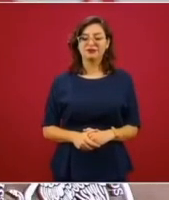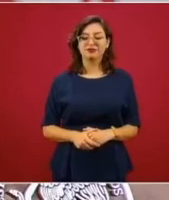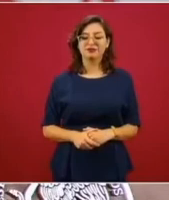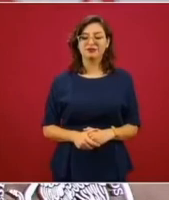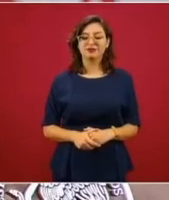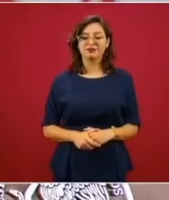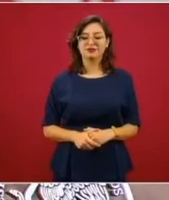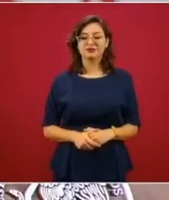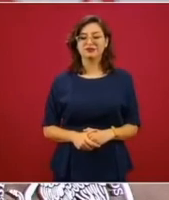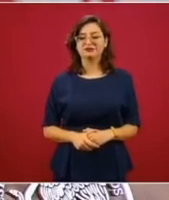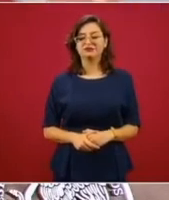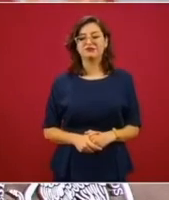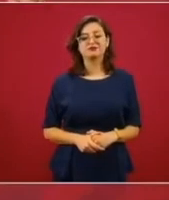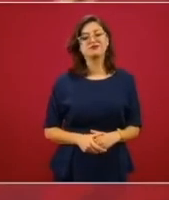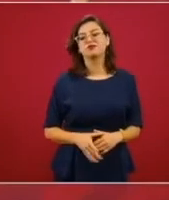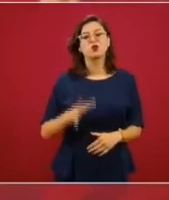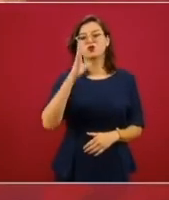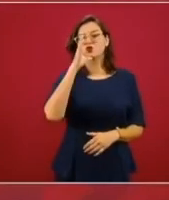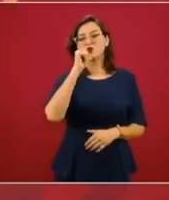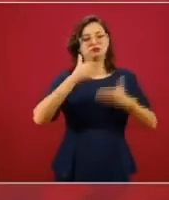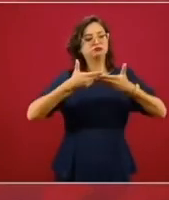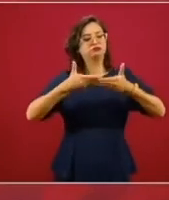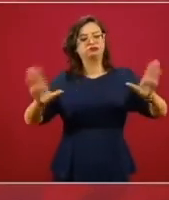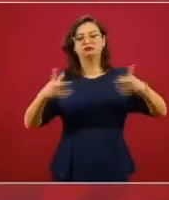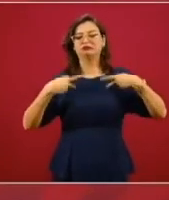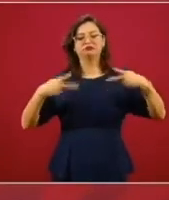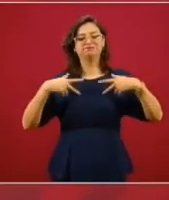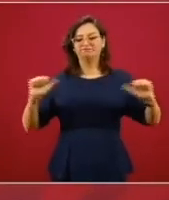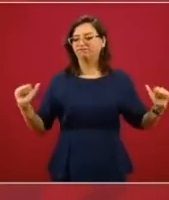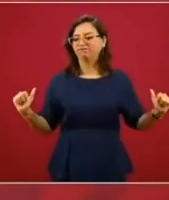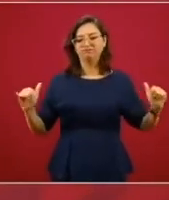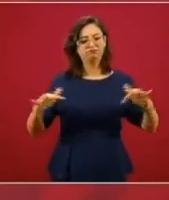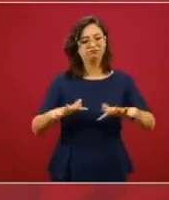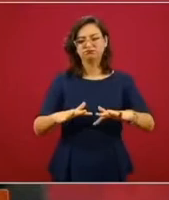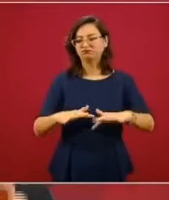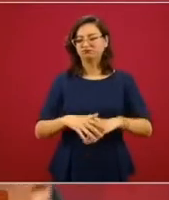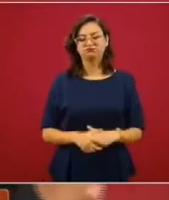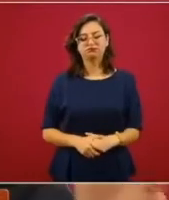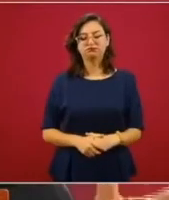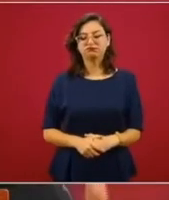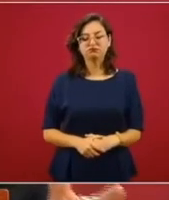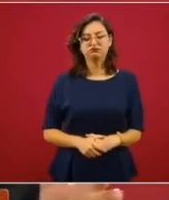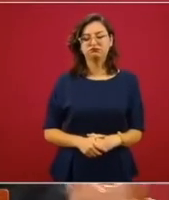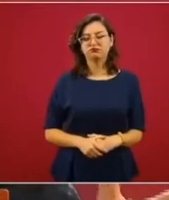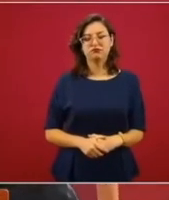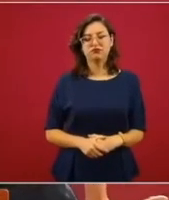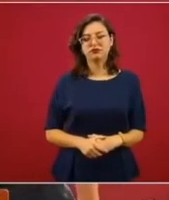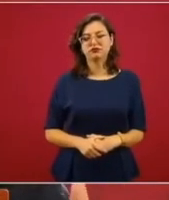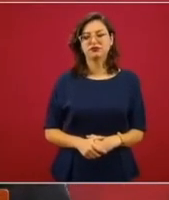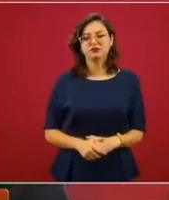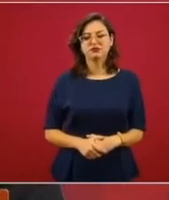que no se pueden hacer actos grandes, que vamos a cuidar